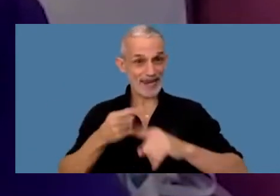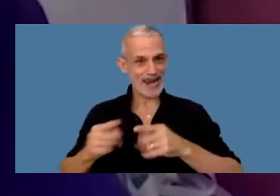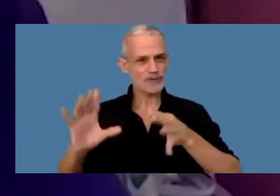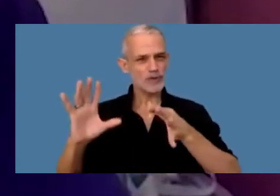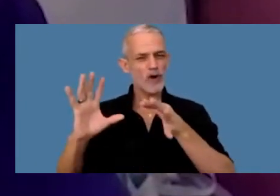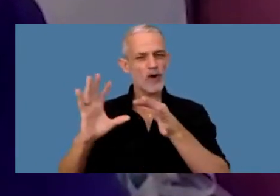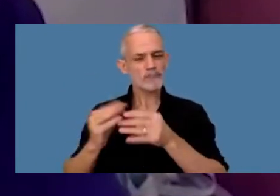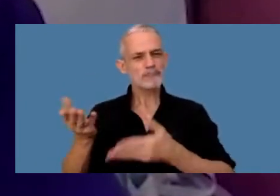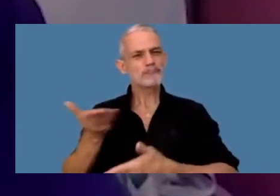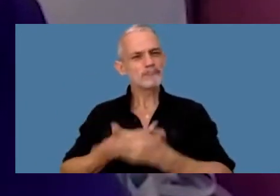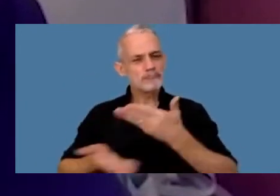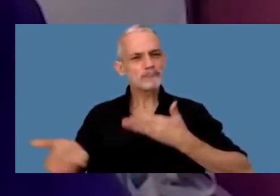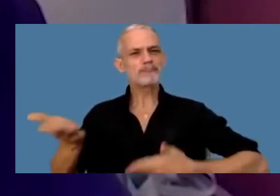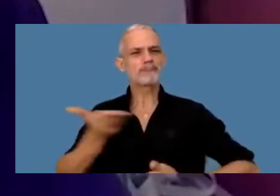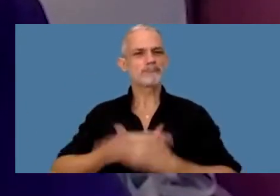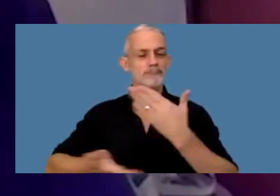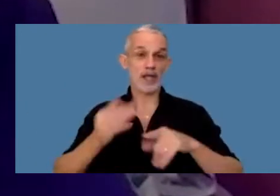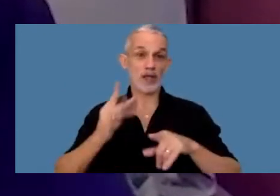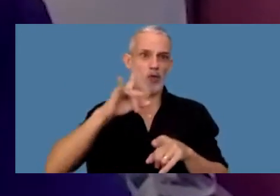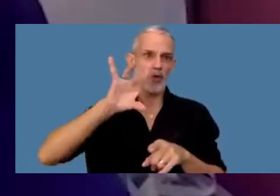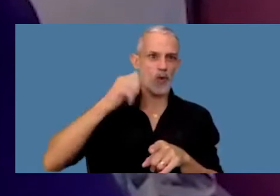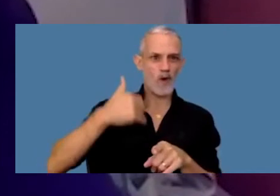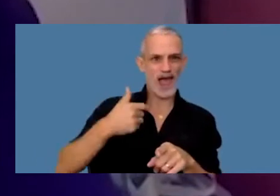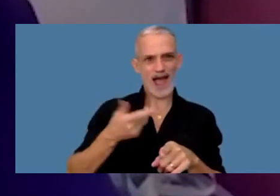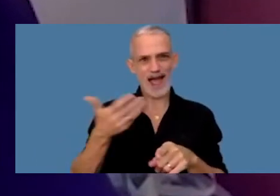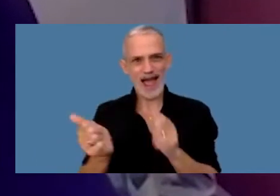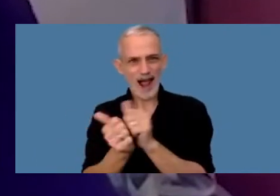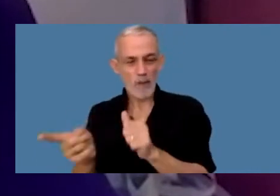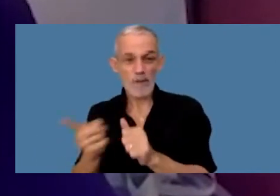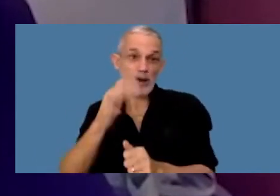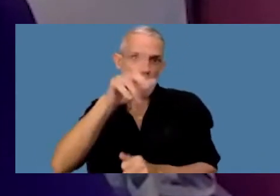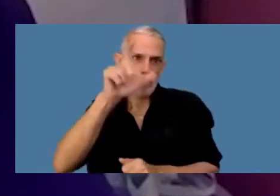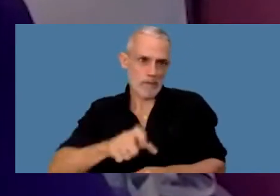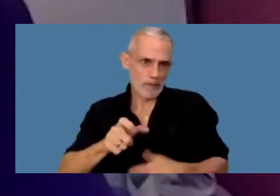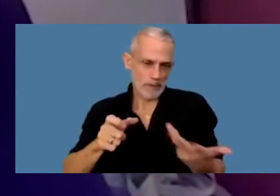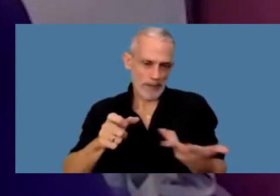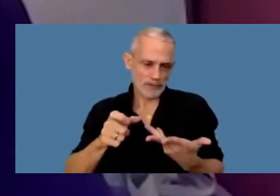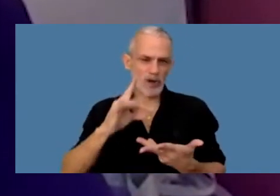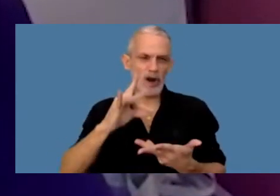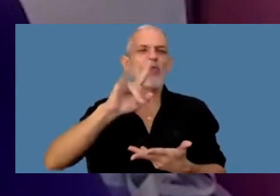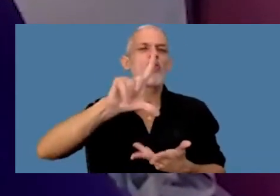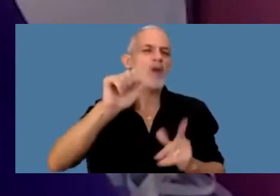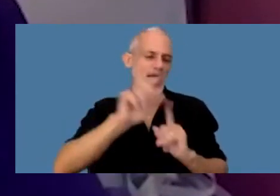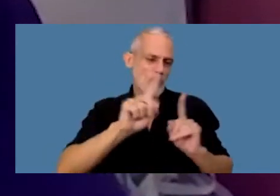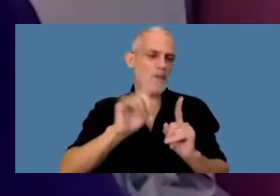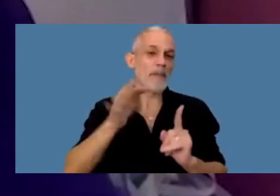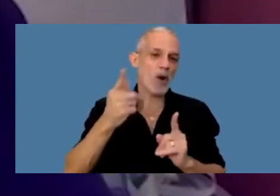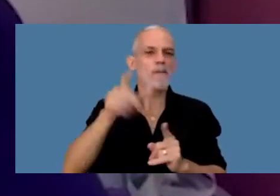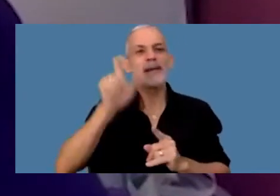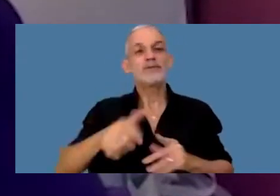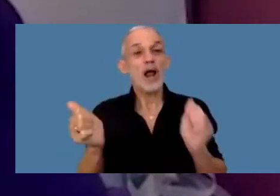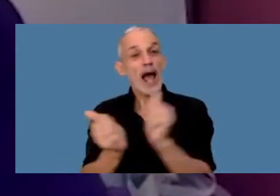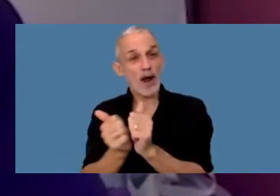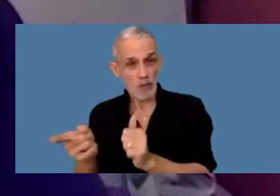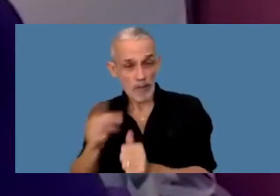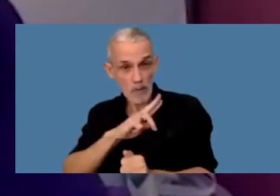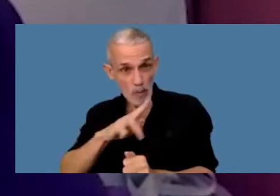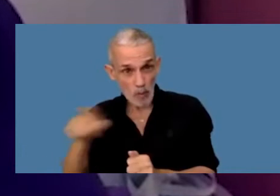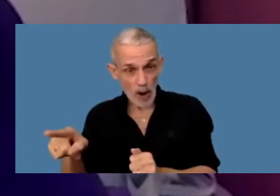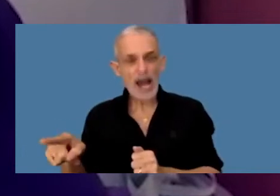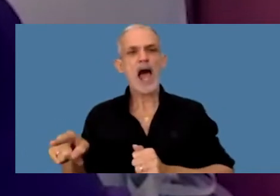esos recursos que se pueden ir, obviamente, trabajando, van a depender